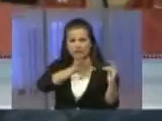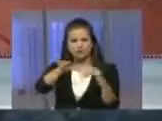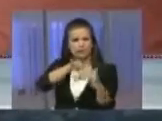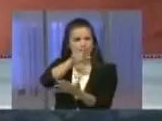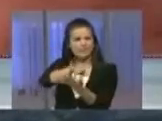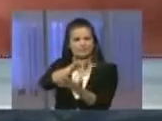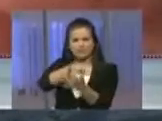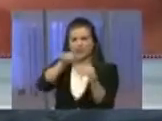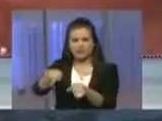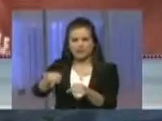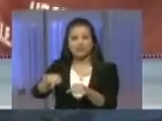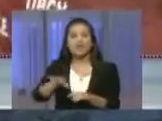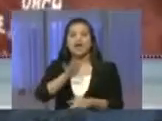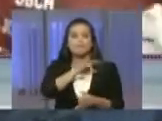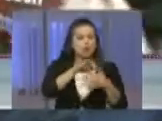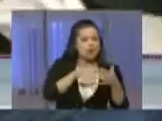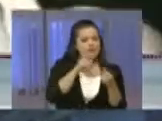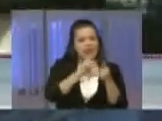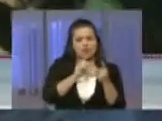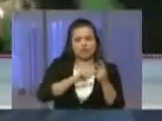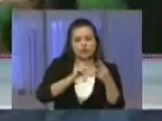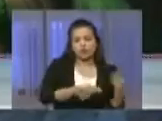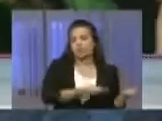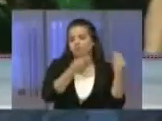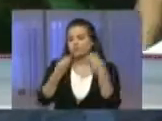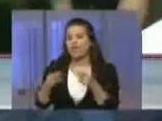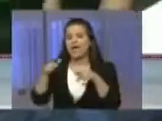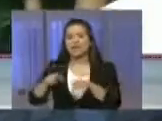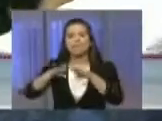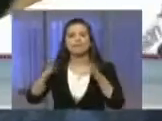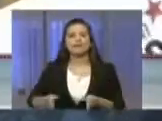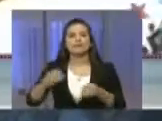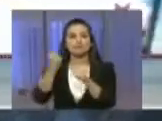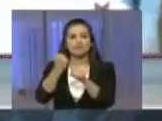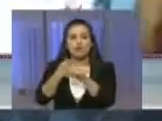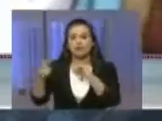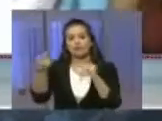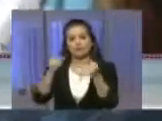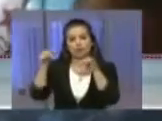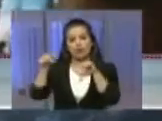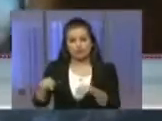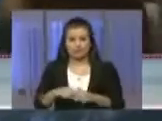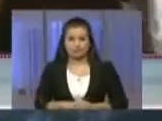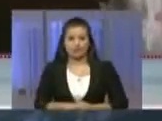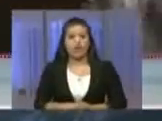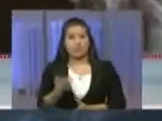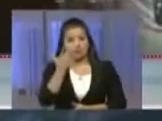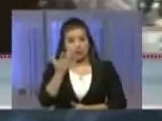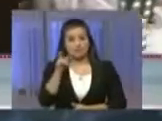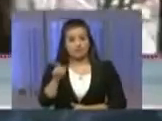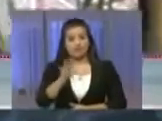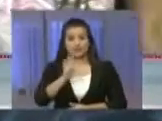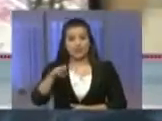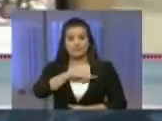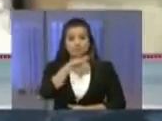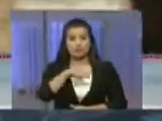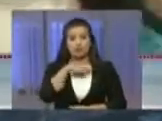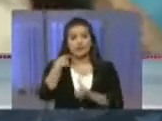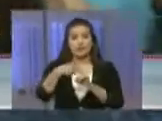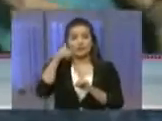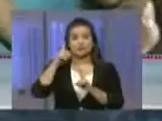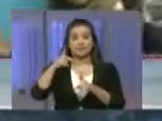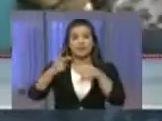va a a analizar en las mesas de trabajo vamos a ver como todas las misiones y todas las